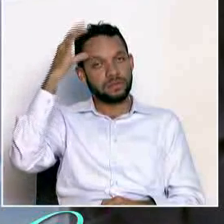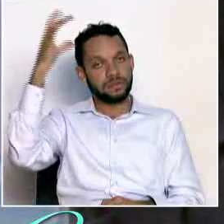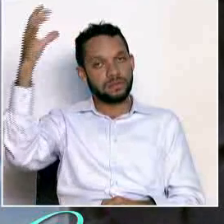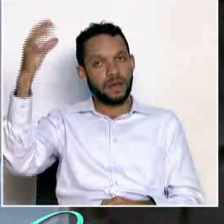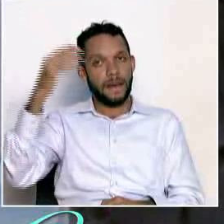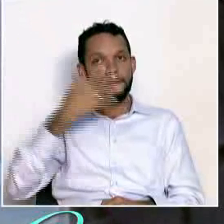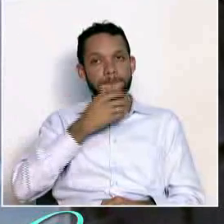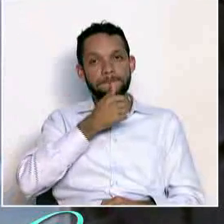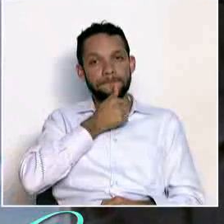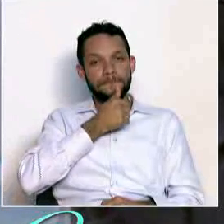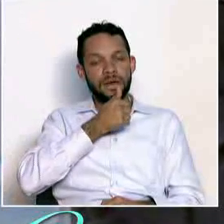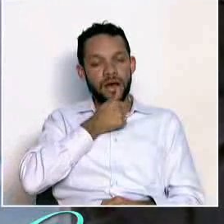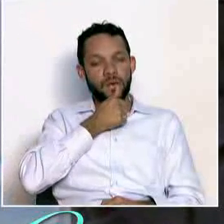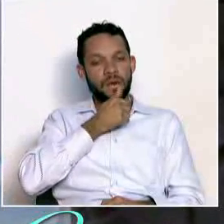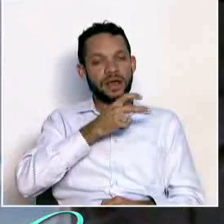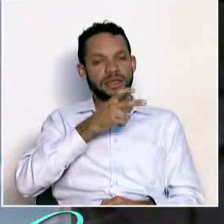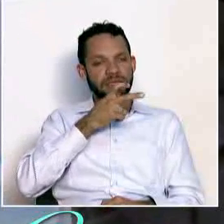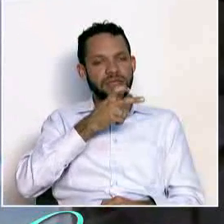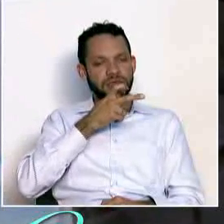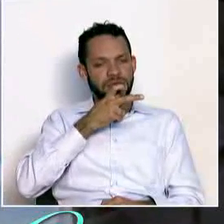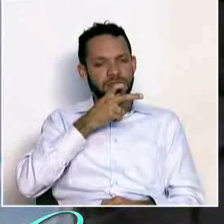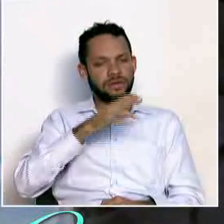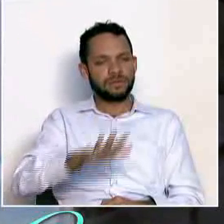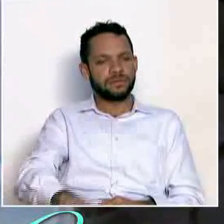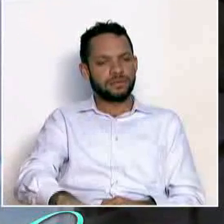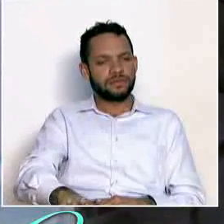fría, completamente fría la mano,